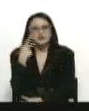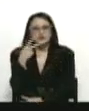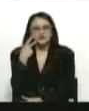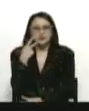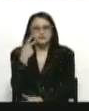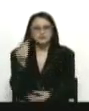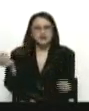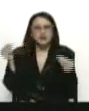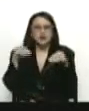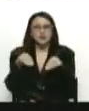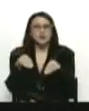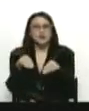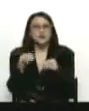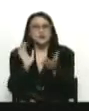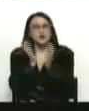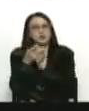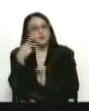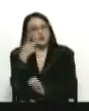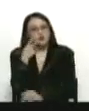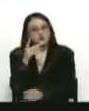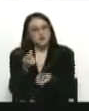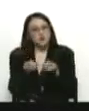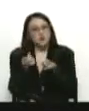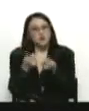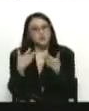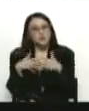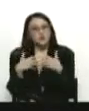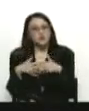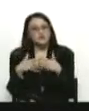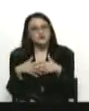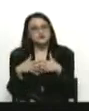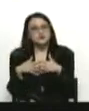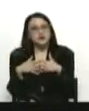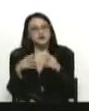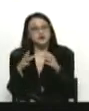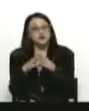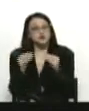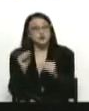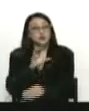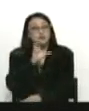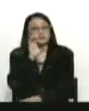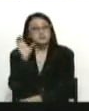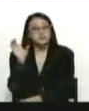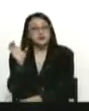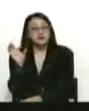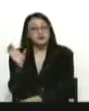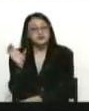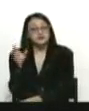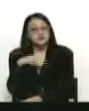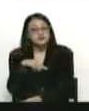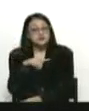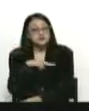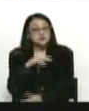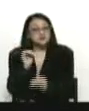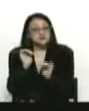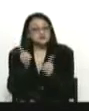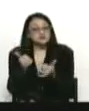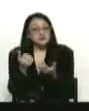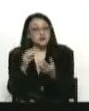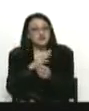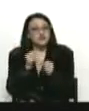de los acuerdos geopolíticos, económicos, comerciales, con todos los países. Nosotros hemos reactivado con